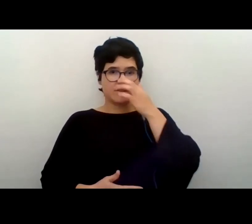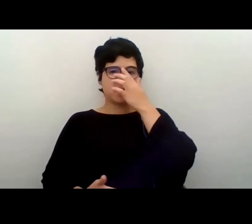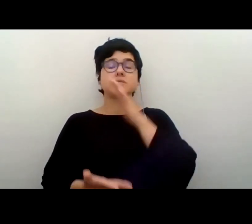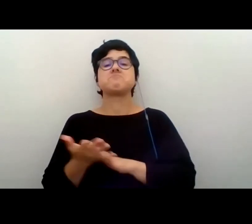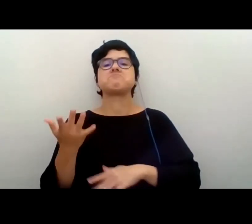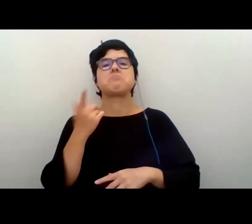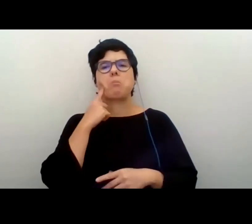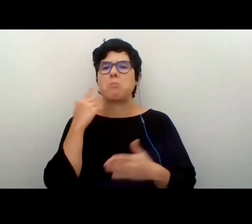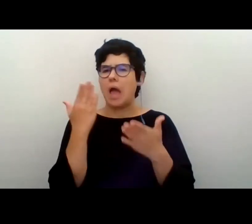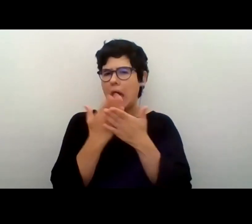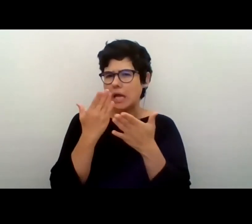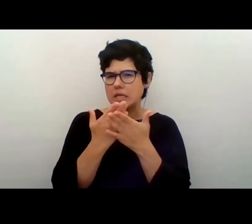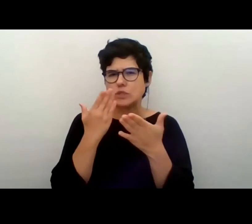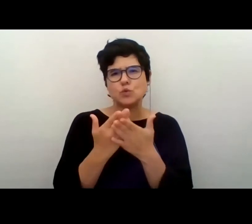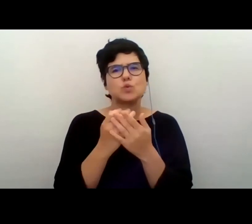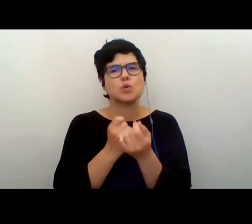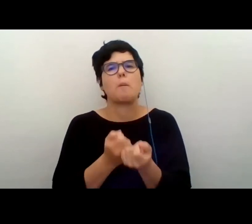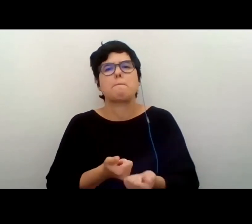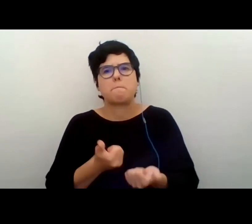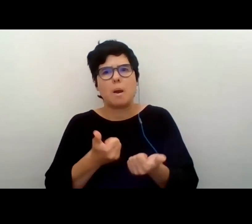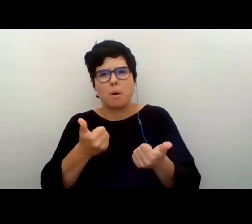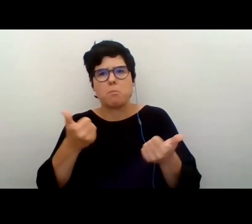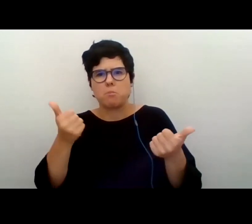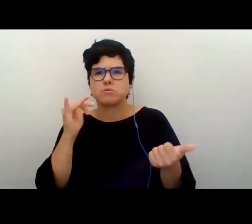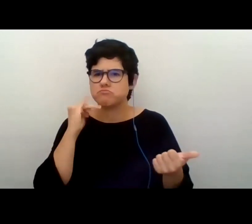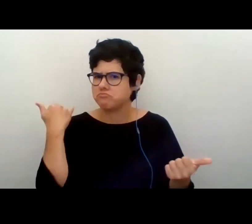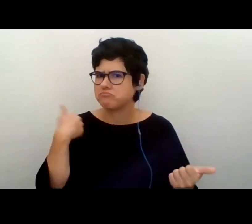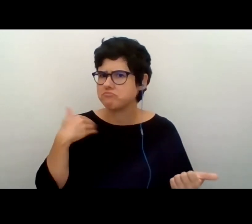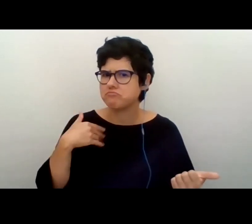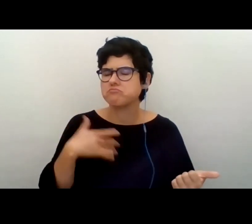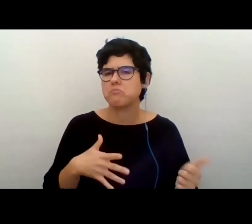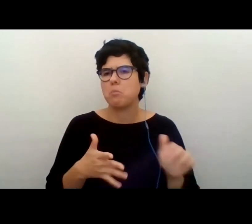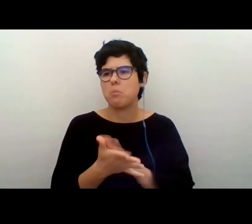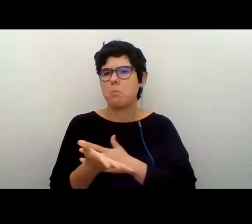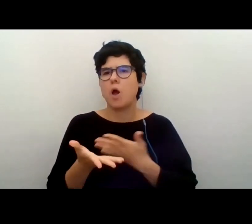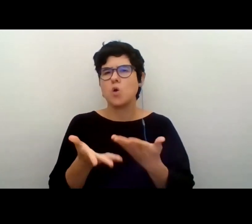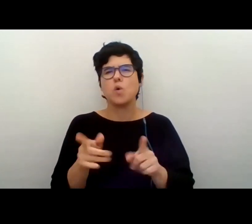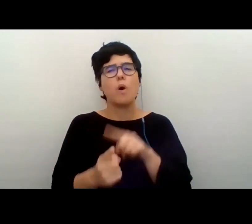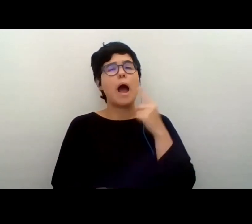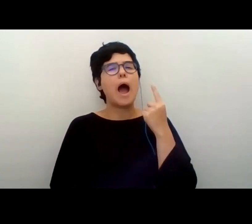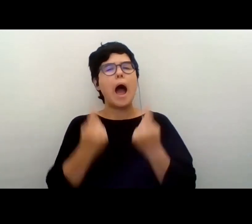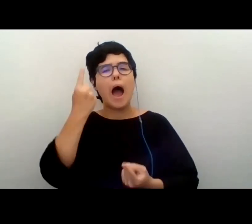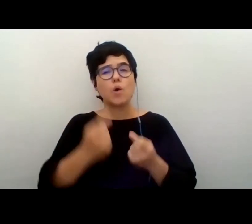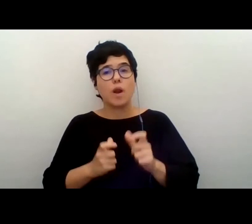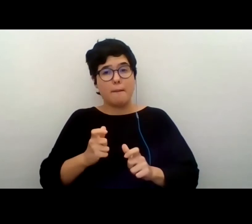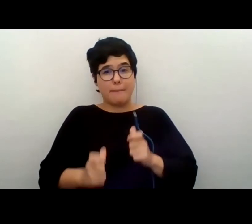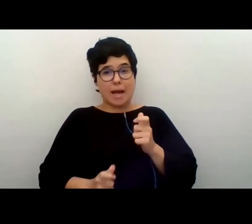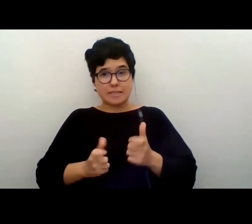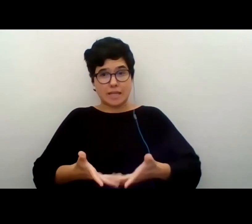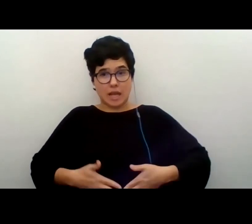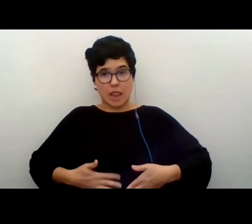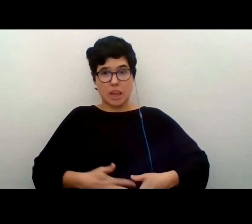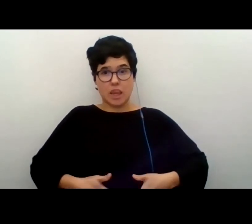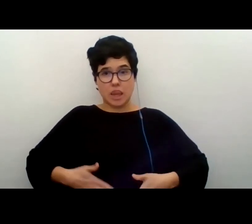potentes, más sostenibles, más firmes, que determinada microbiota, determinadas bacterias podrían ayudar